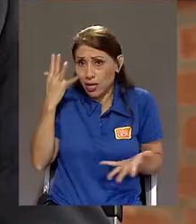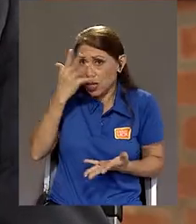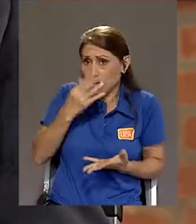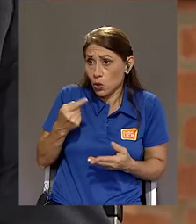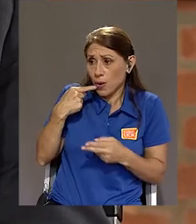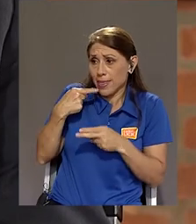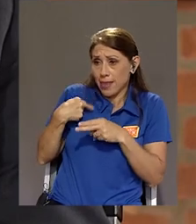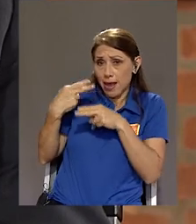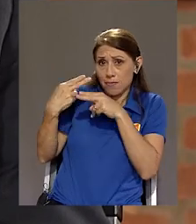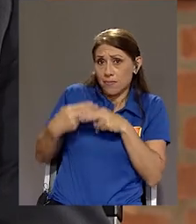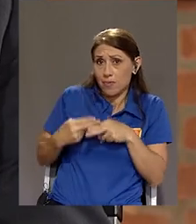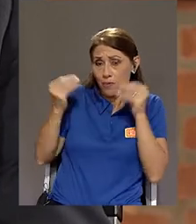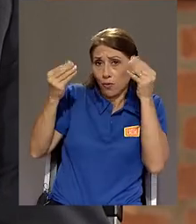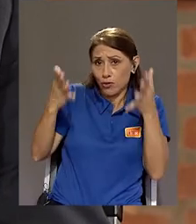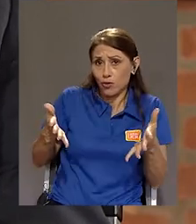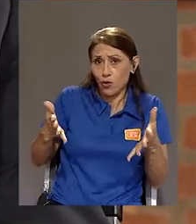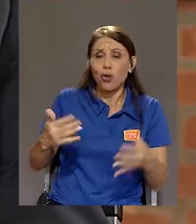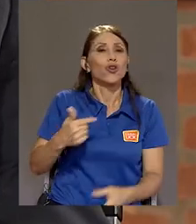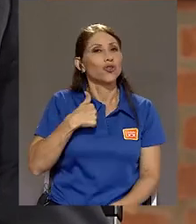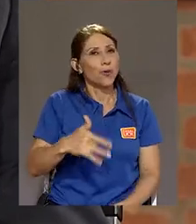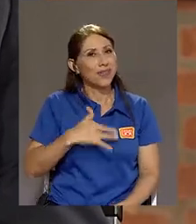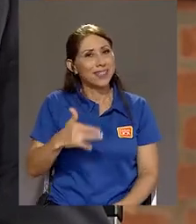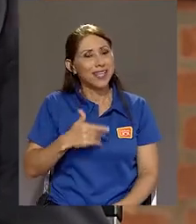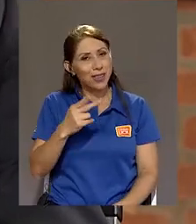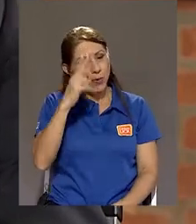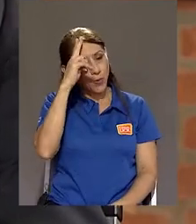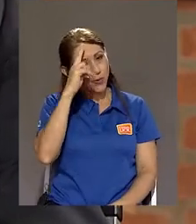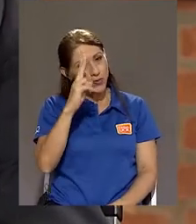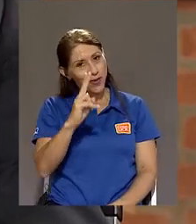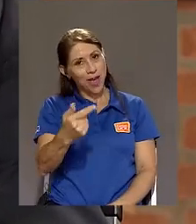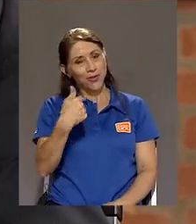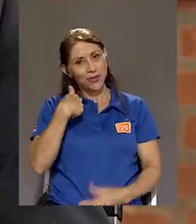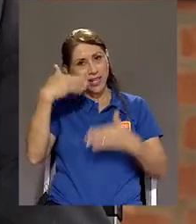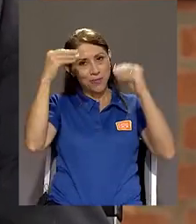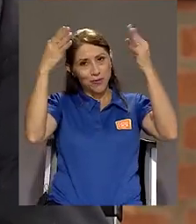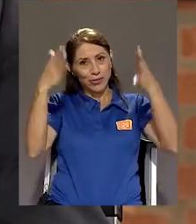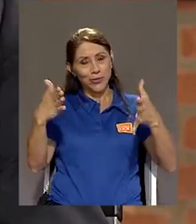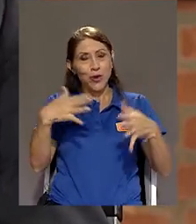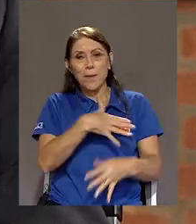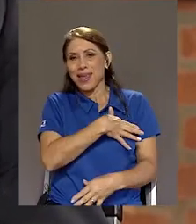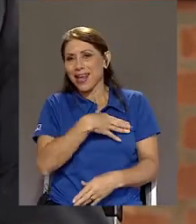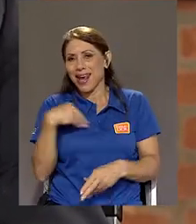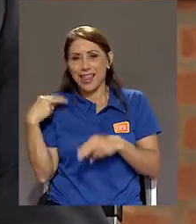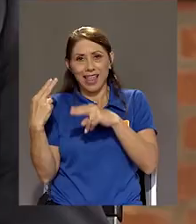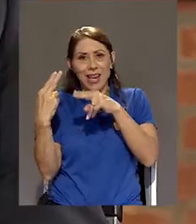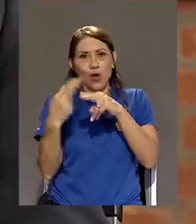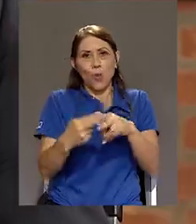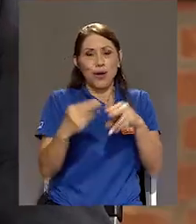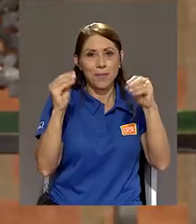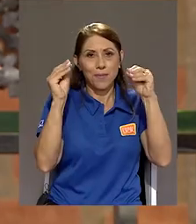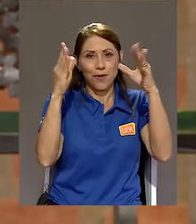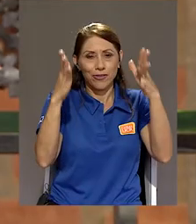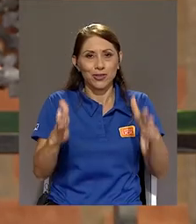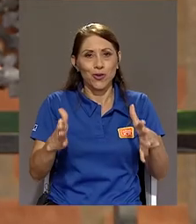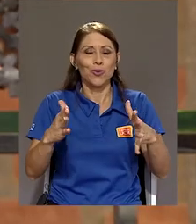me siento honrado de ser profesor, de manera que por eso me encanta ese nombre.